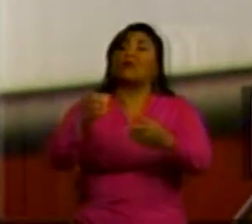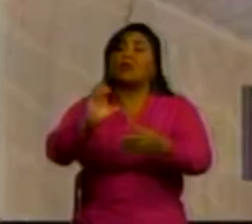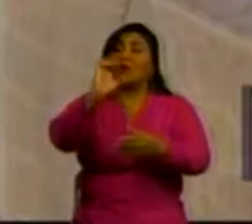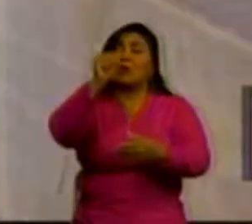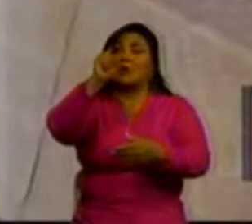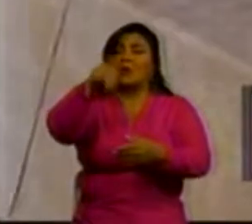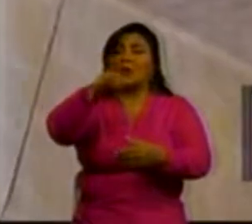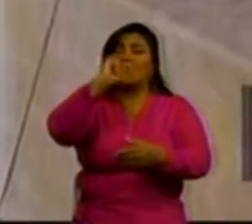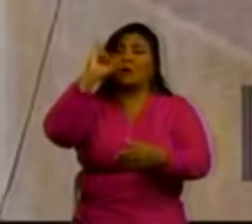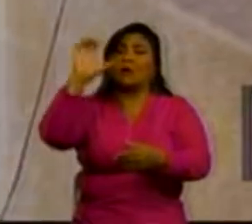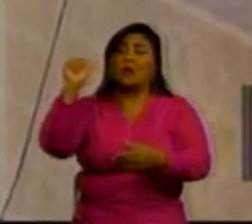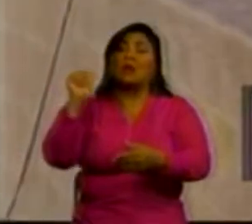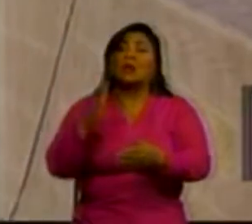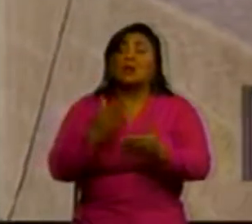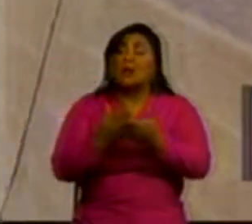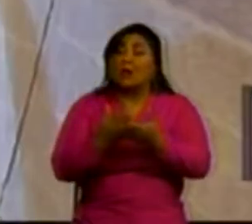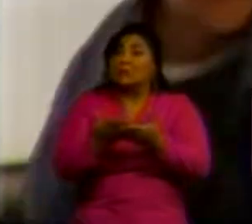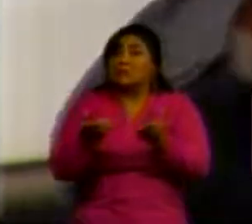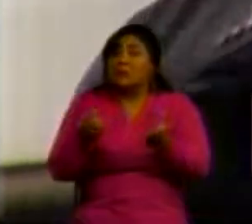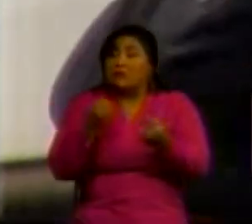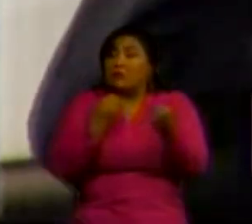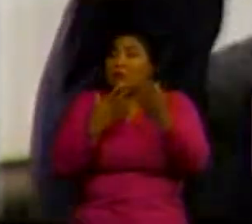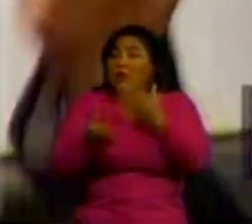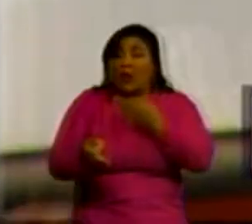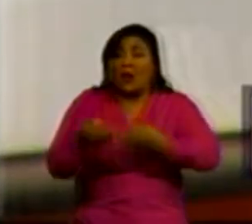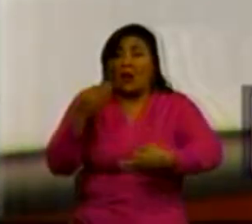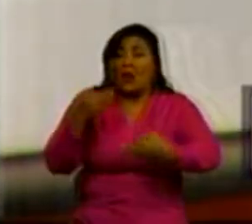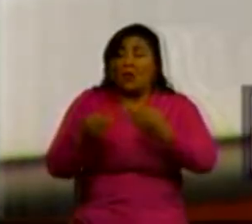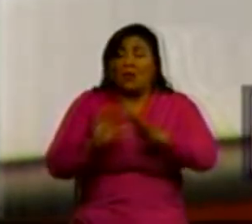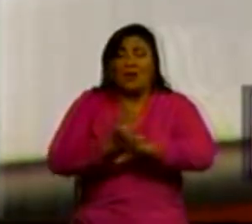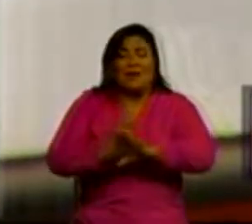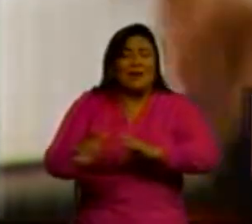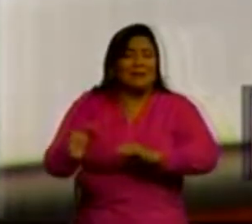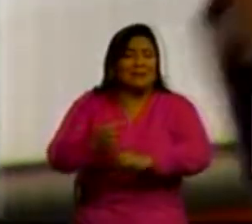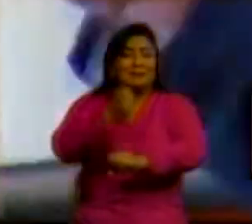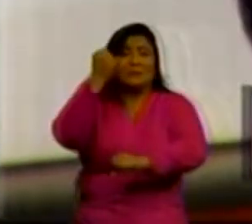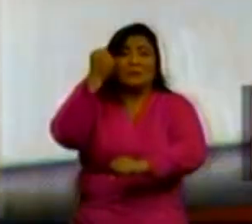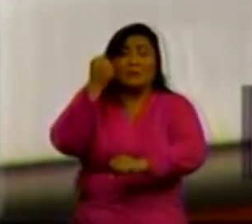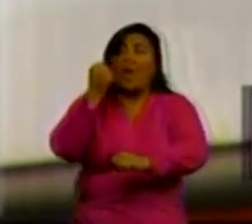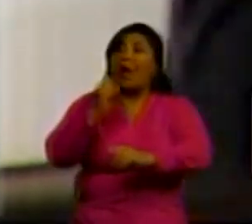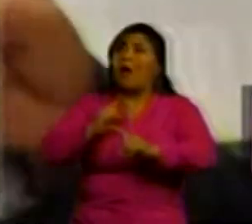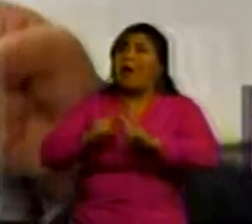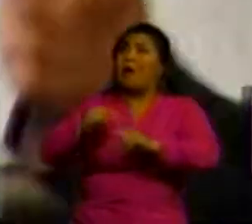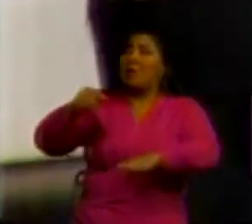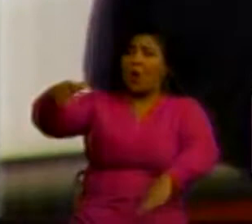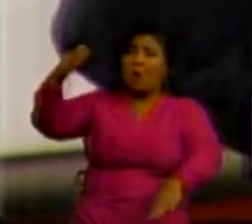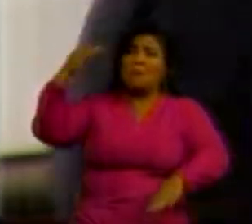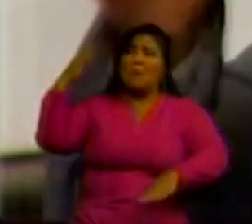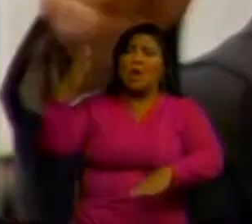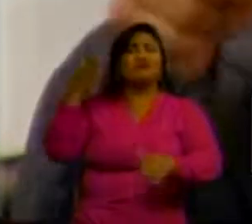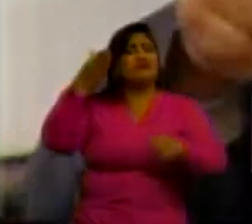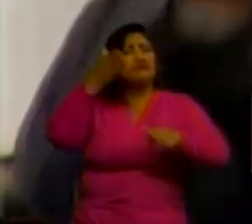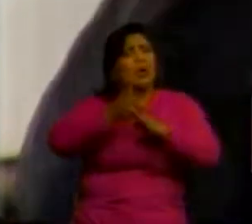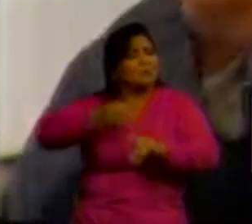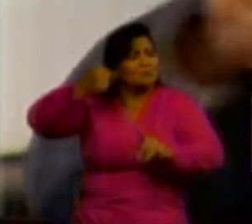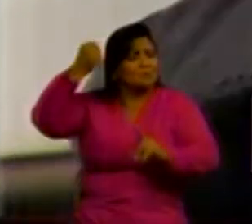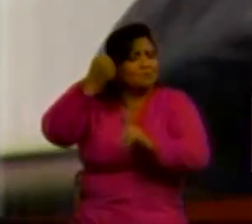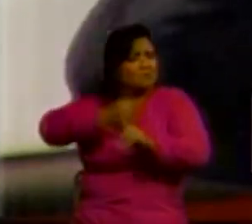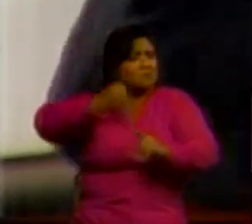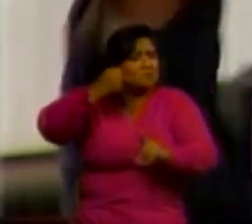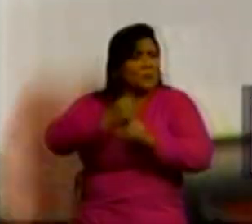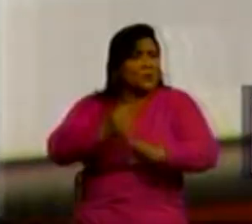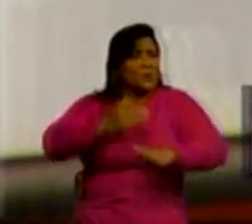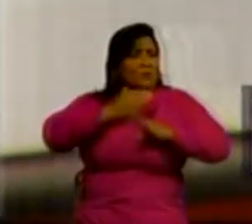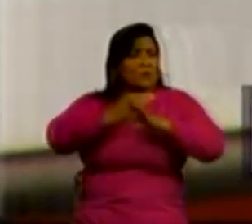Magisterio Ecuatoriano, recalcó que la justicia por fin triunfó. Y estuvieron los maestros ahí defendiendo su